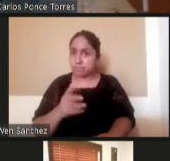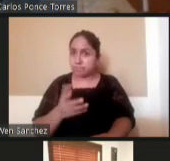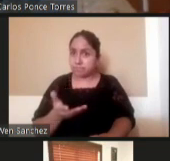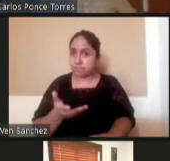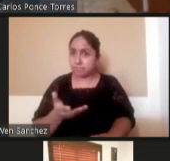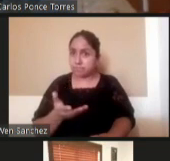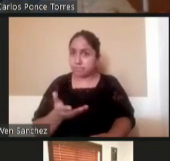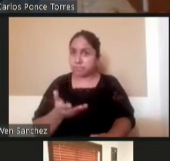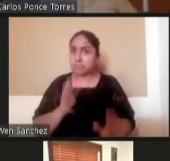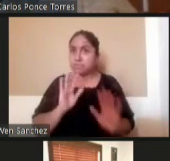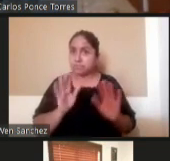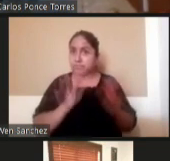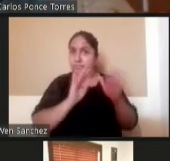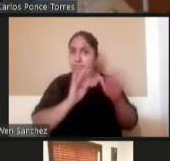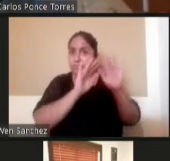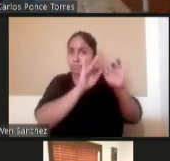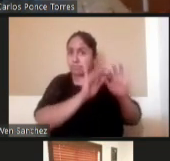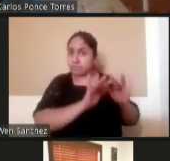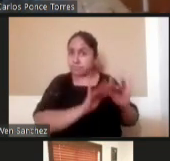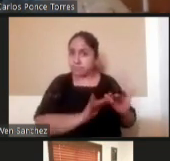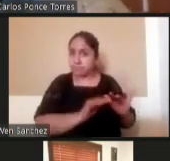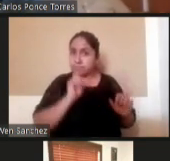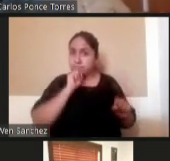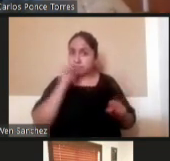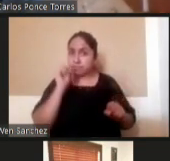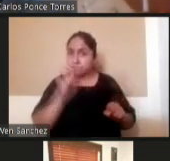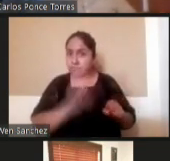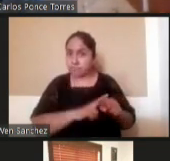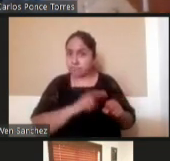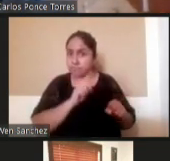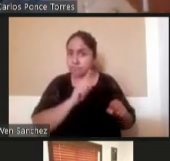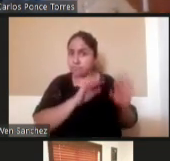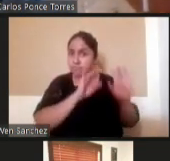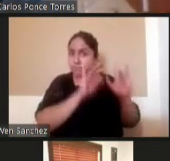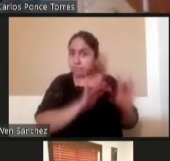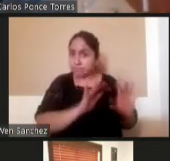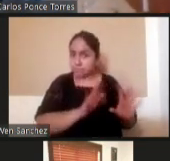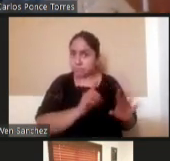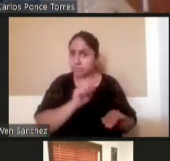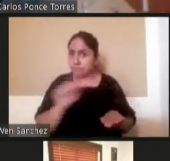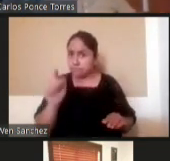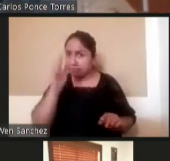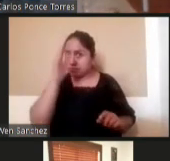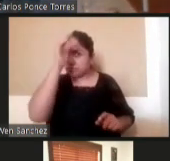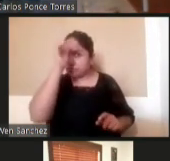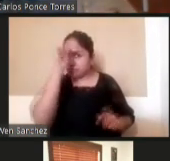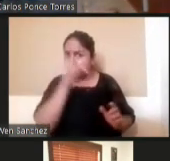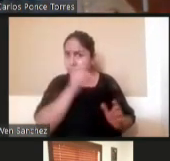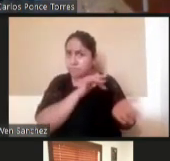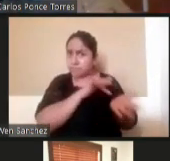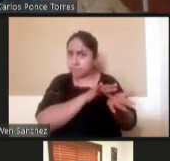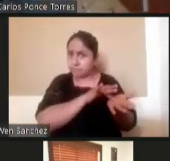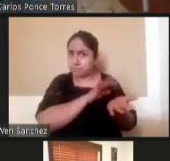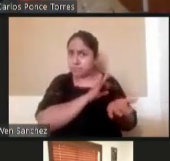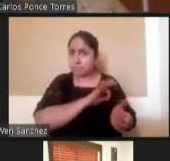anteriormente leído por el señor secretario. Quien esté a favor del mismo, a favor de manifestarlo, levantando su mano.